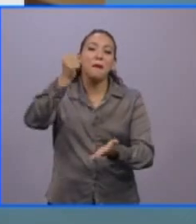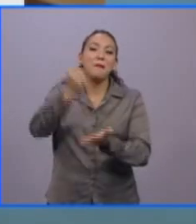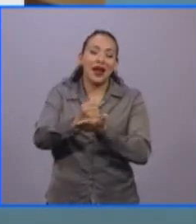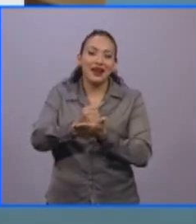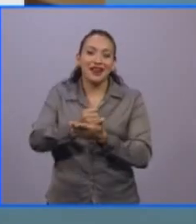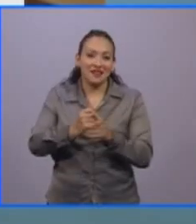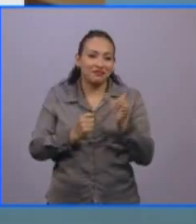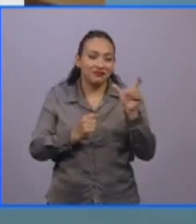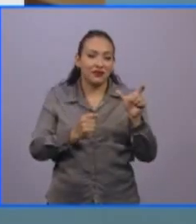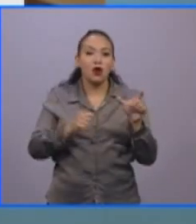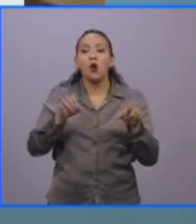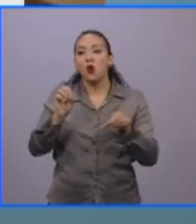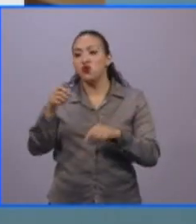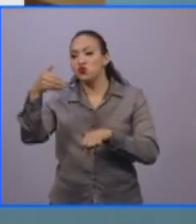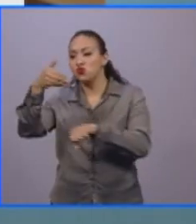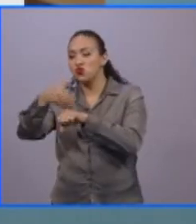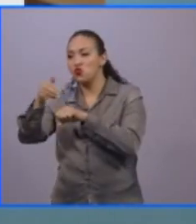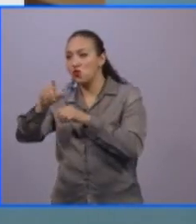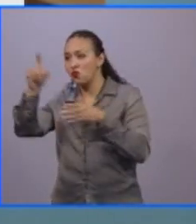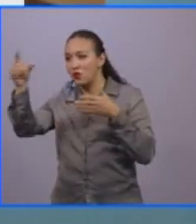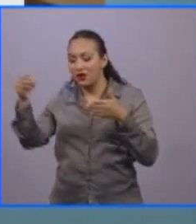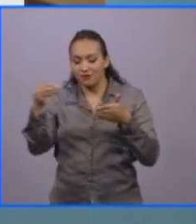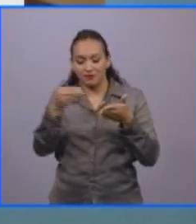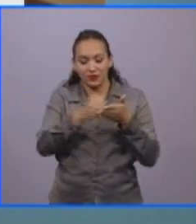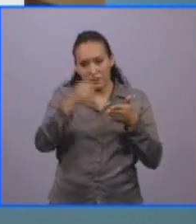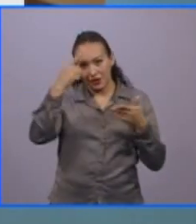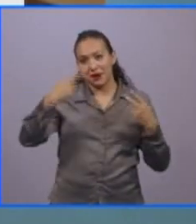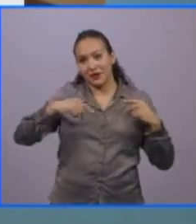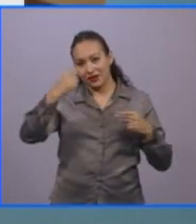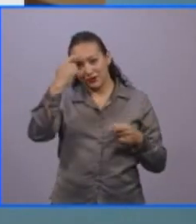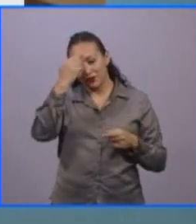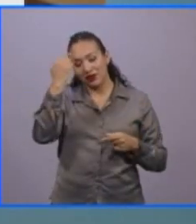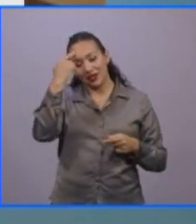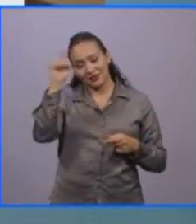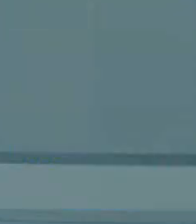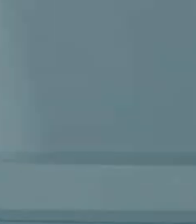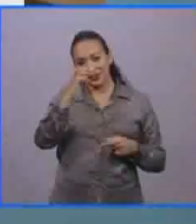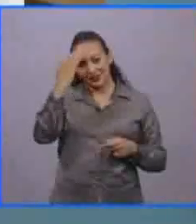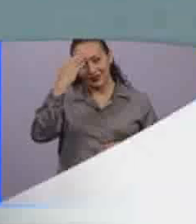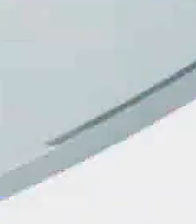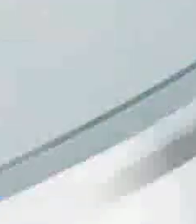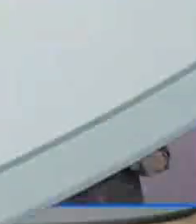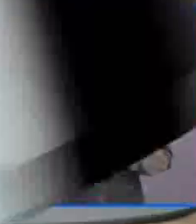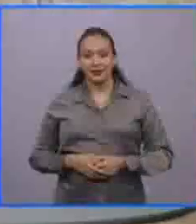adicionales a los números con que aparecen las candidaturas en las boletas.